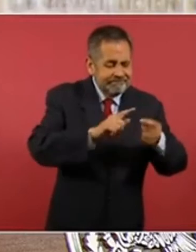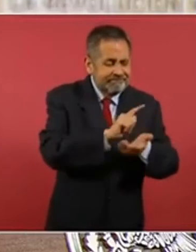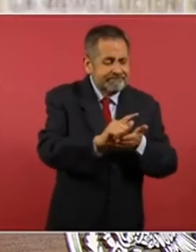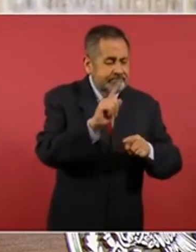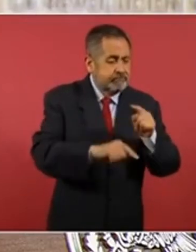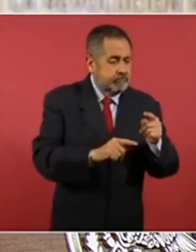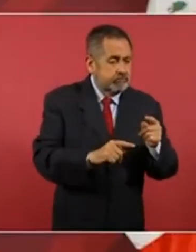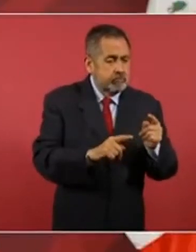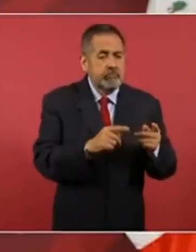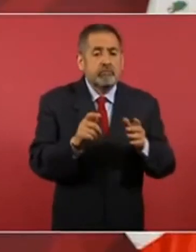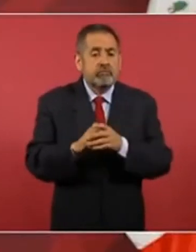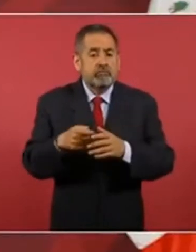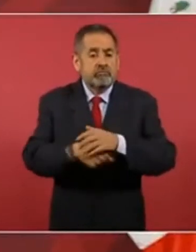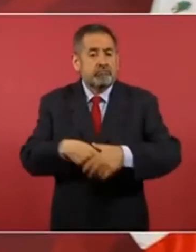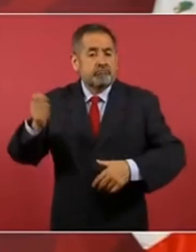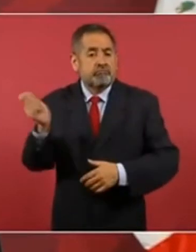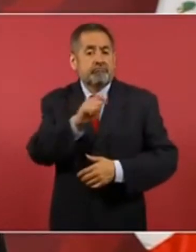se hacía con machete